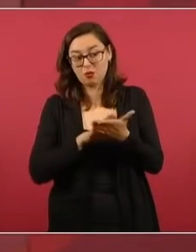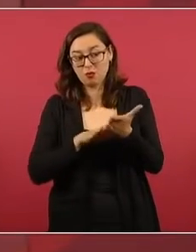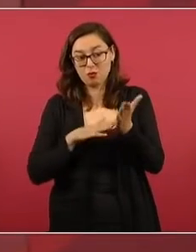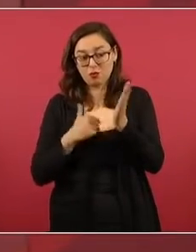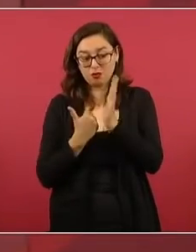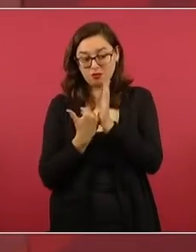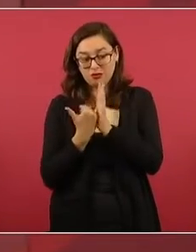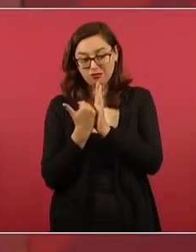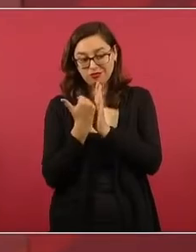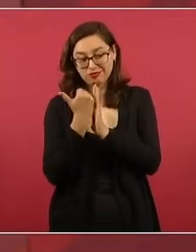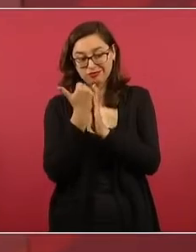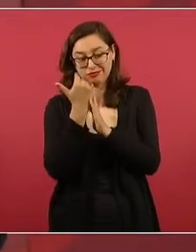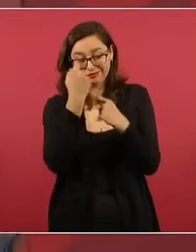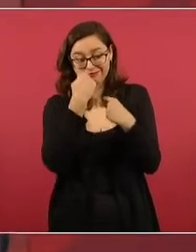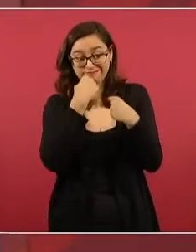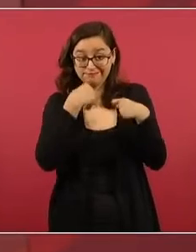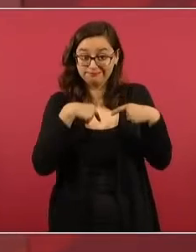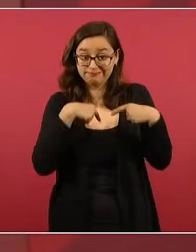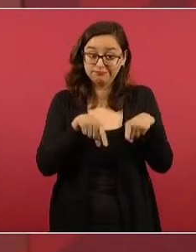hay que